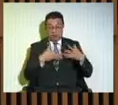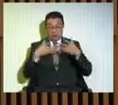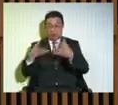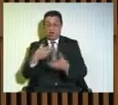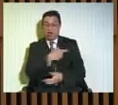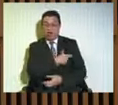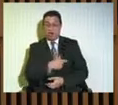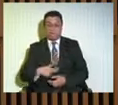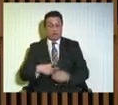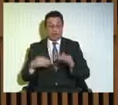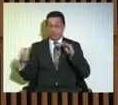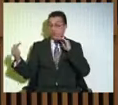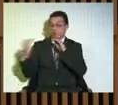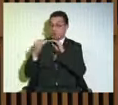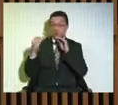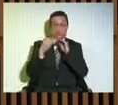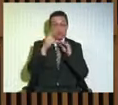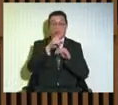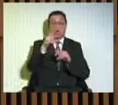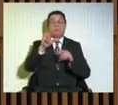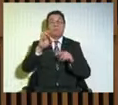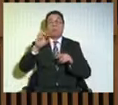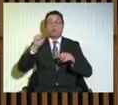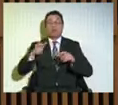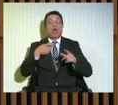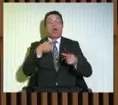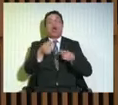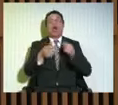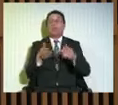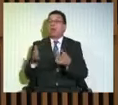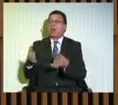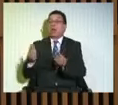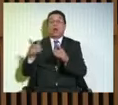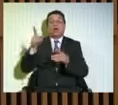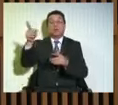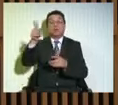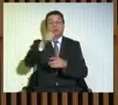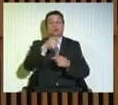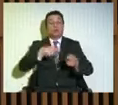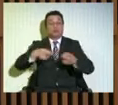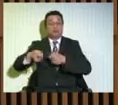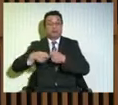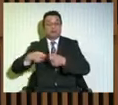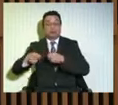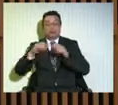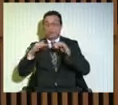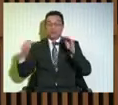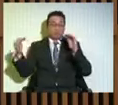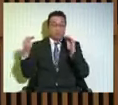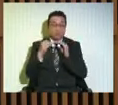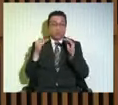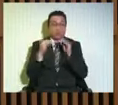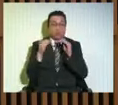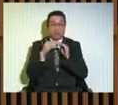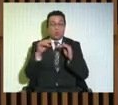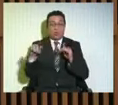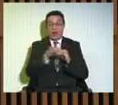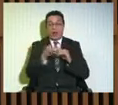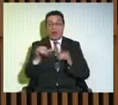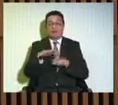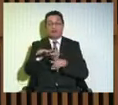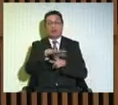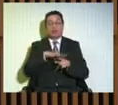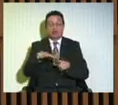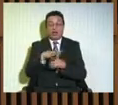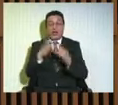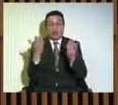es el mismo que un padre puede comprar en el comercio y de esta manera igualar las condiciones de los estudiantes, y